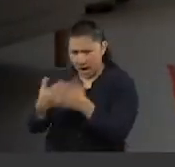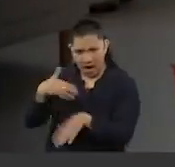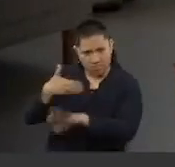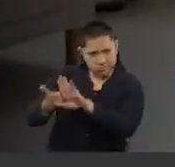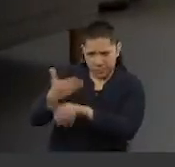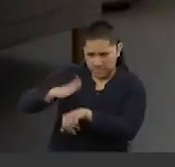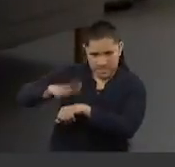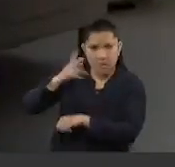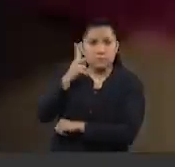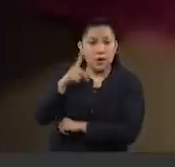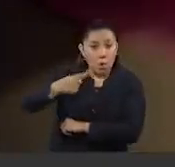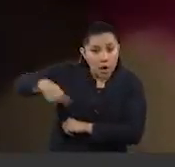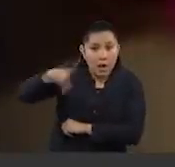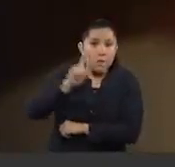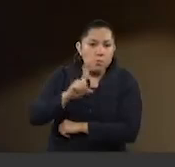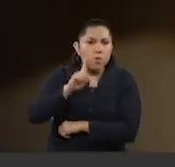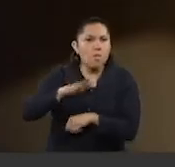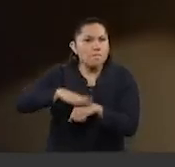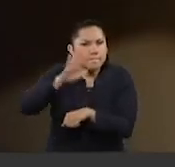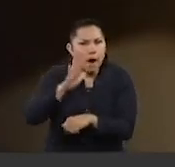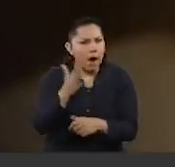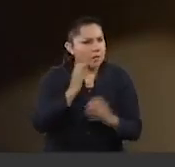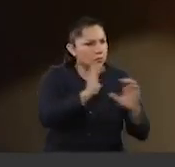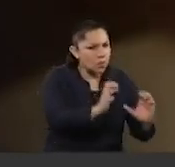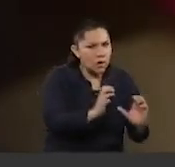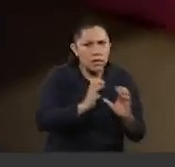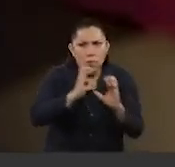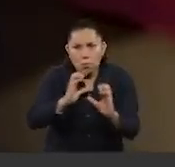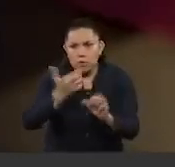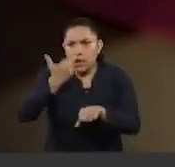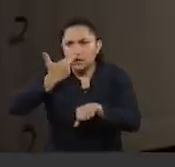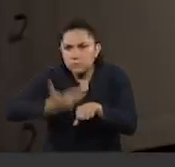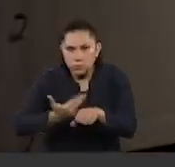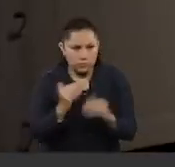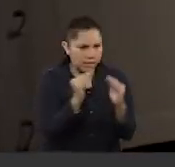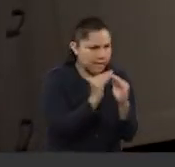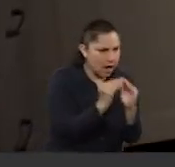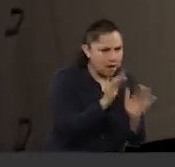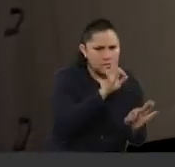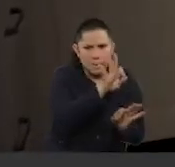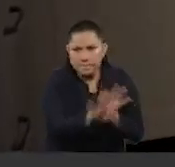dedican 38 horas o más a la semana a labores del hogar y de cuidados,